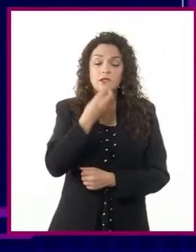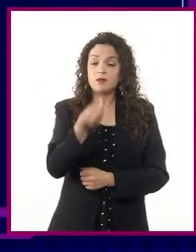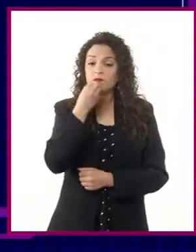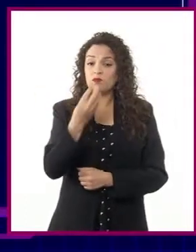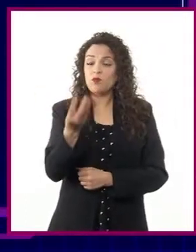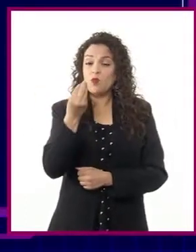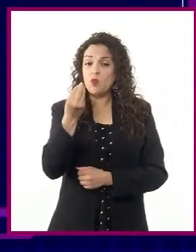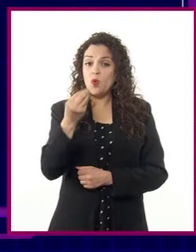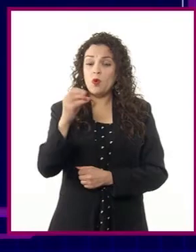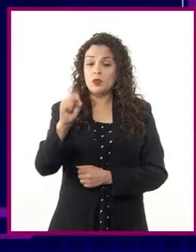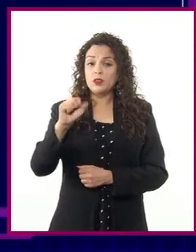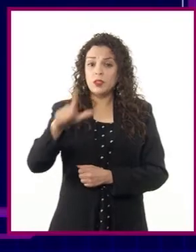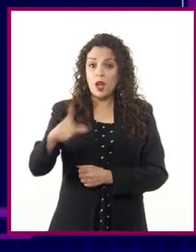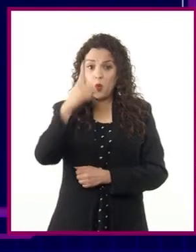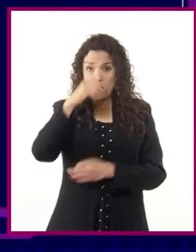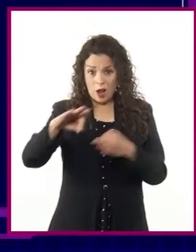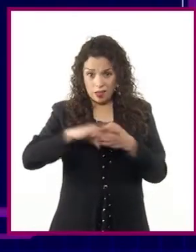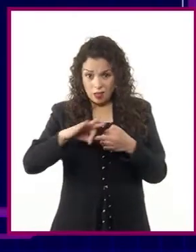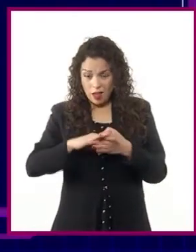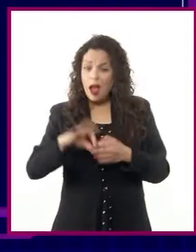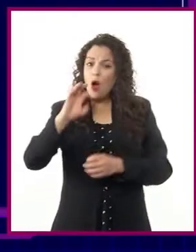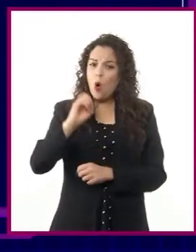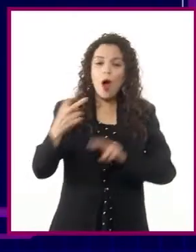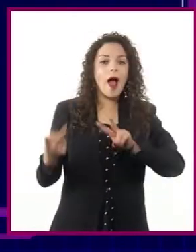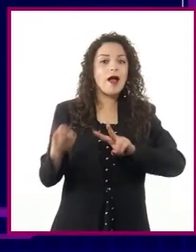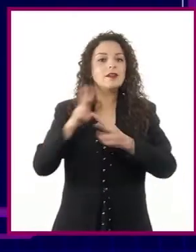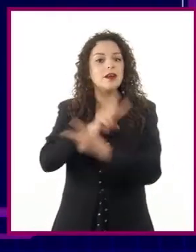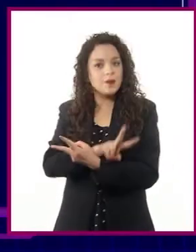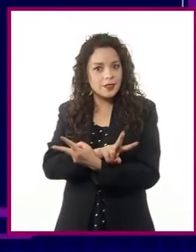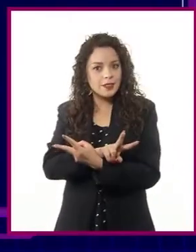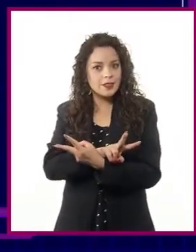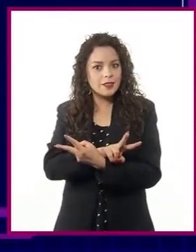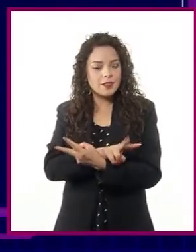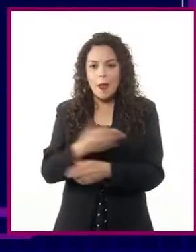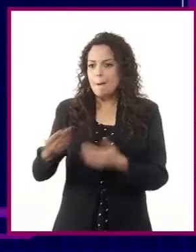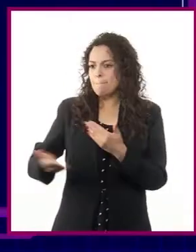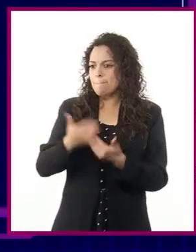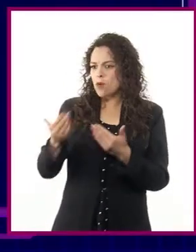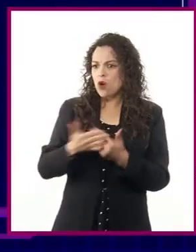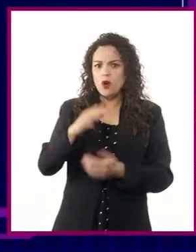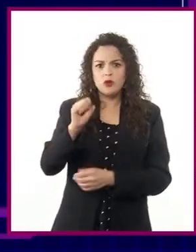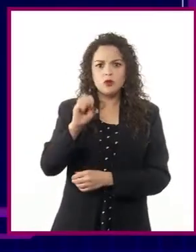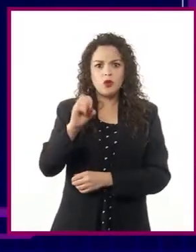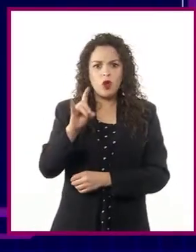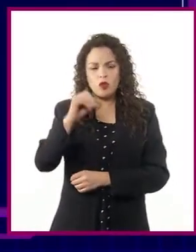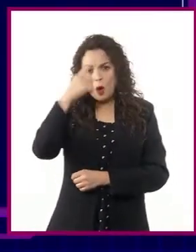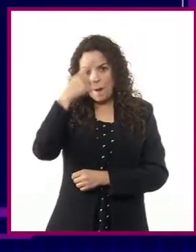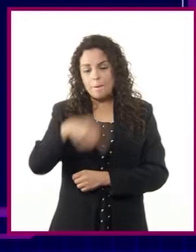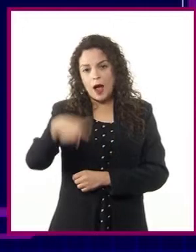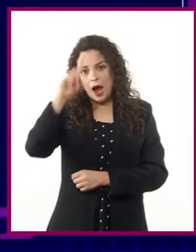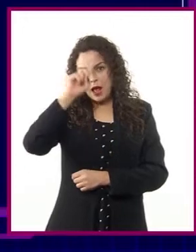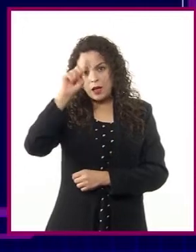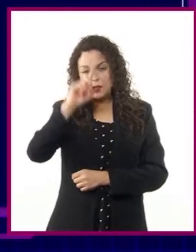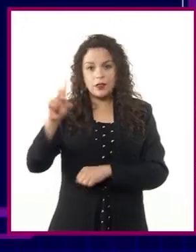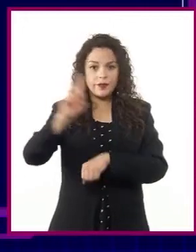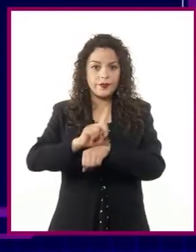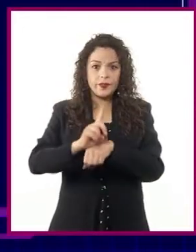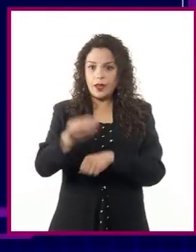sodio en una sola taza? ¿O, al contrario, es muy poco sodio para la ingesta recomendada